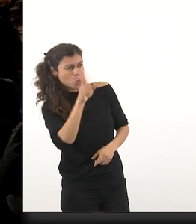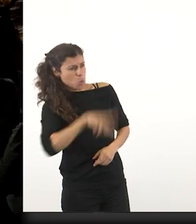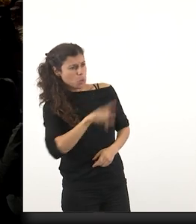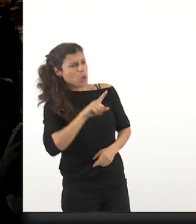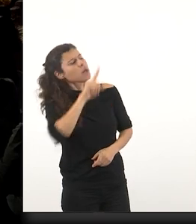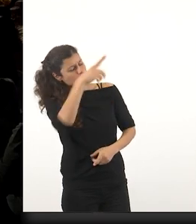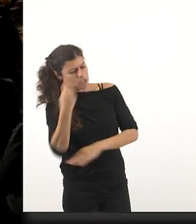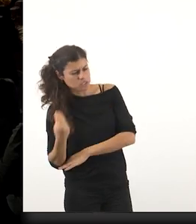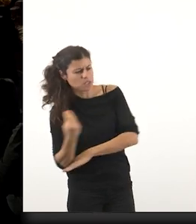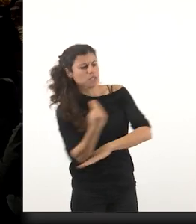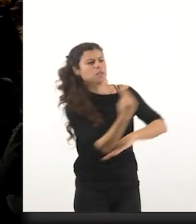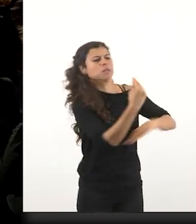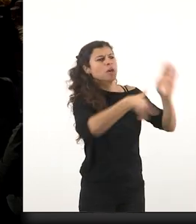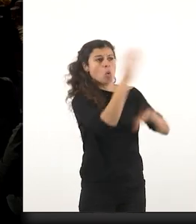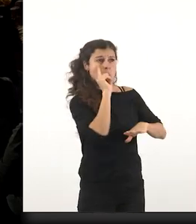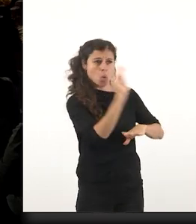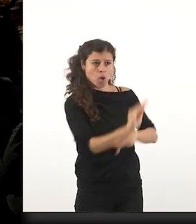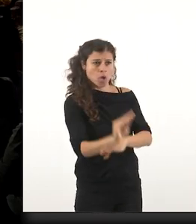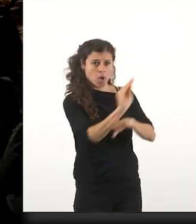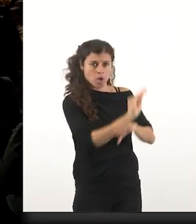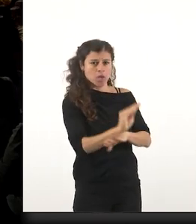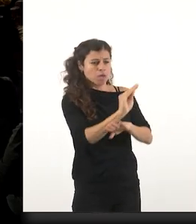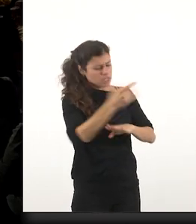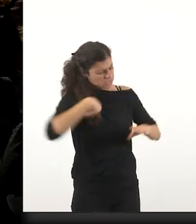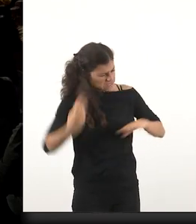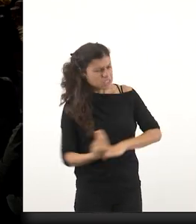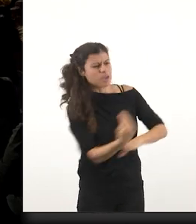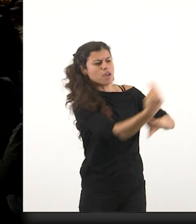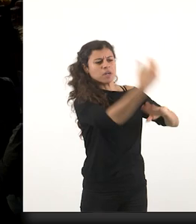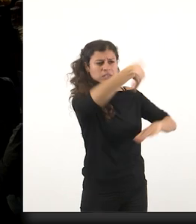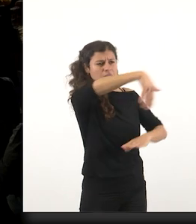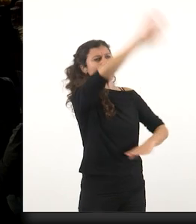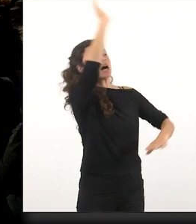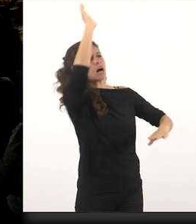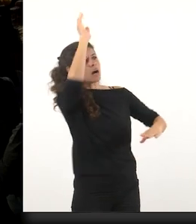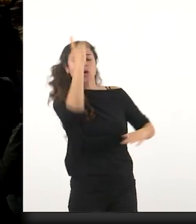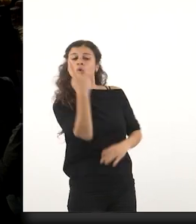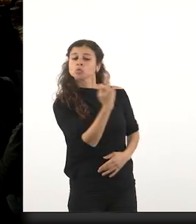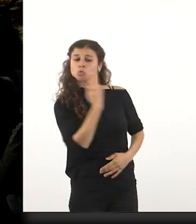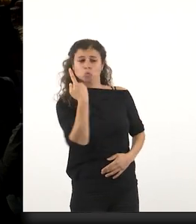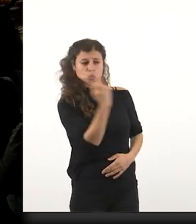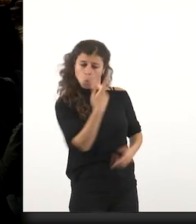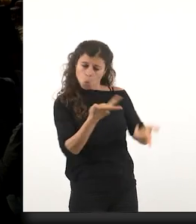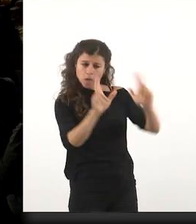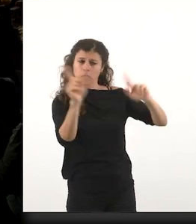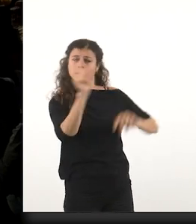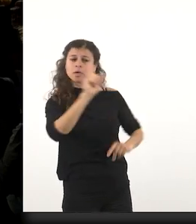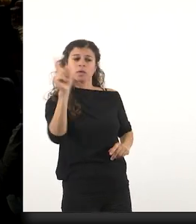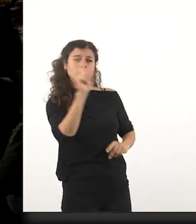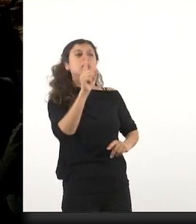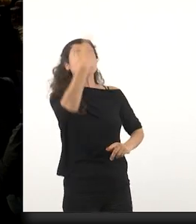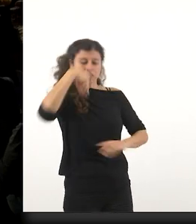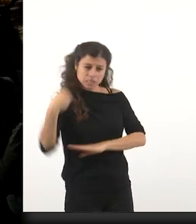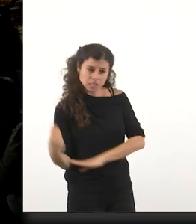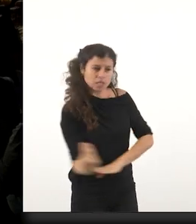los gustos y cuídala, llévatela y no la dejes sola.